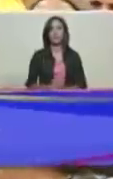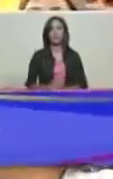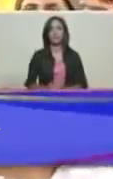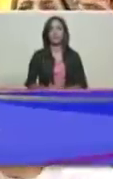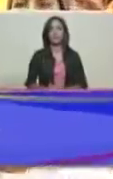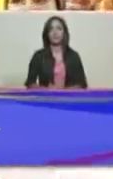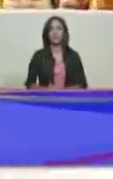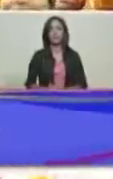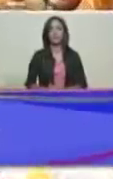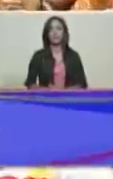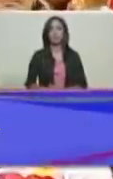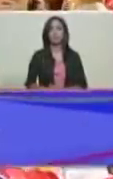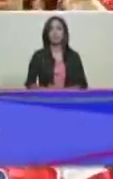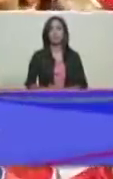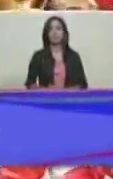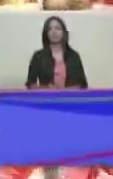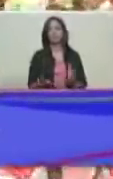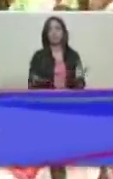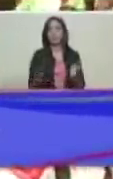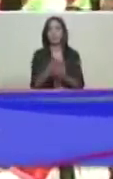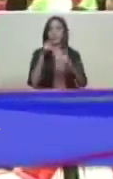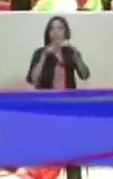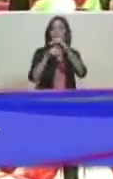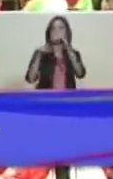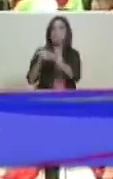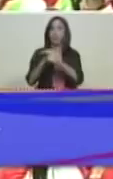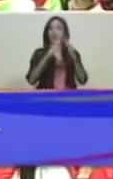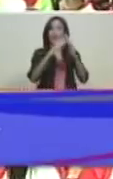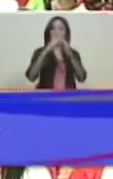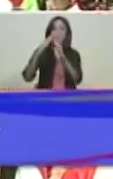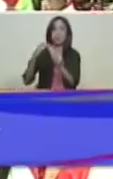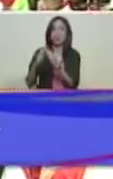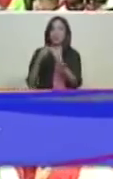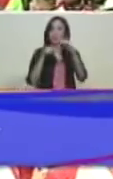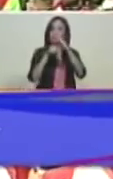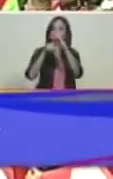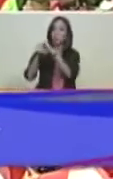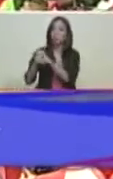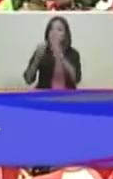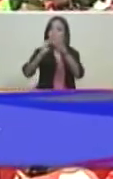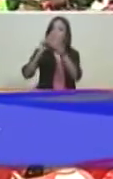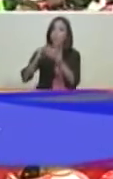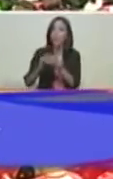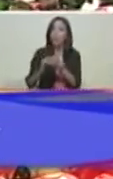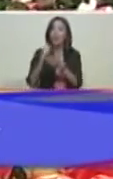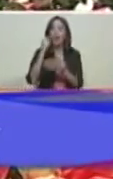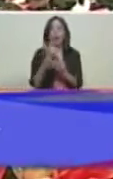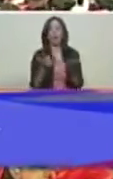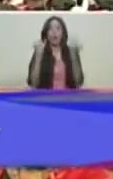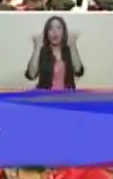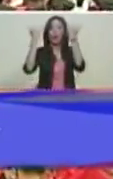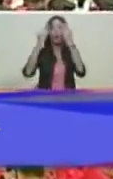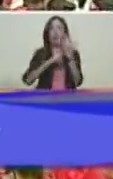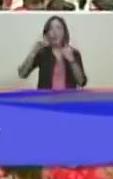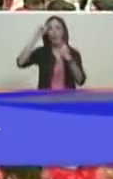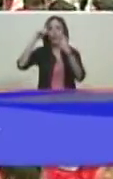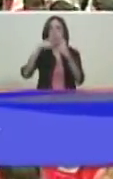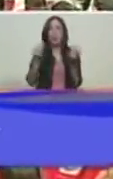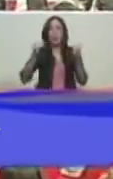Y fue a partir de la visita casa por casa que nosotros pudimos plantearnos la meta